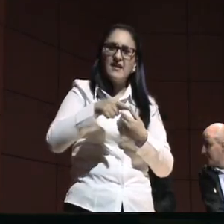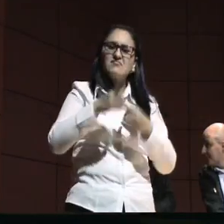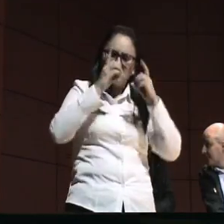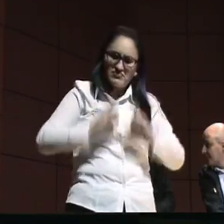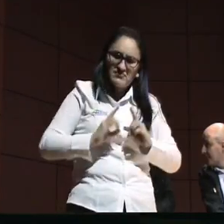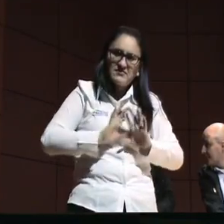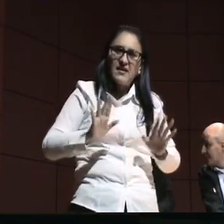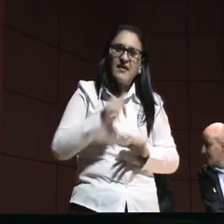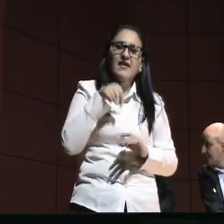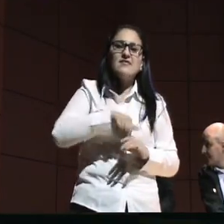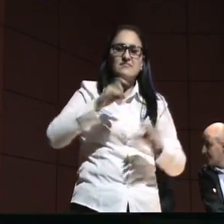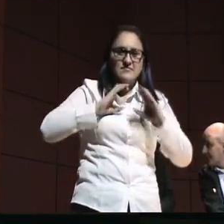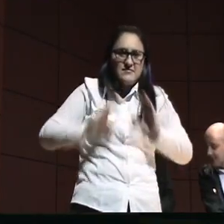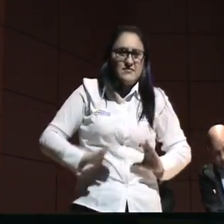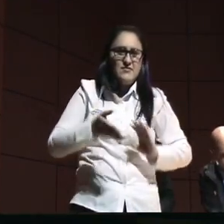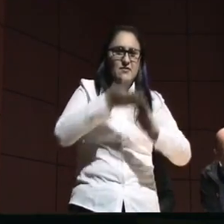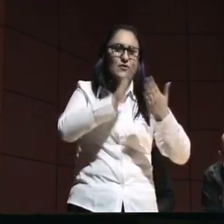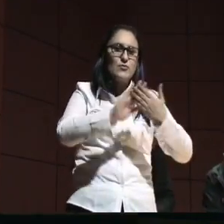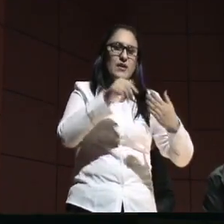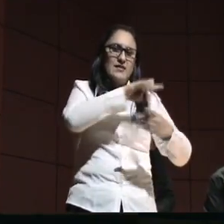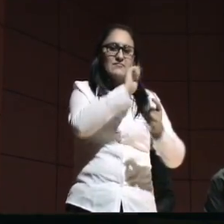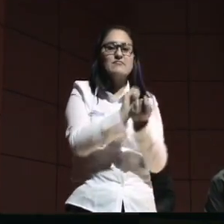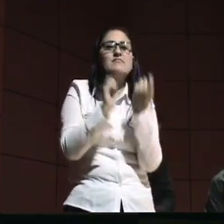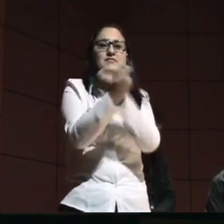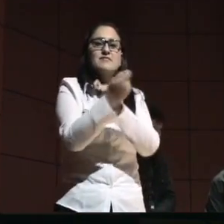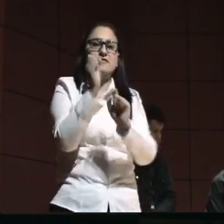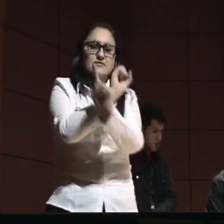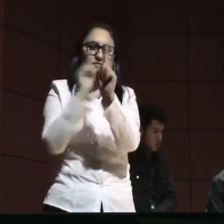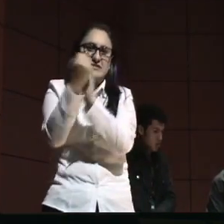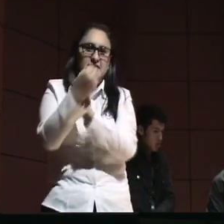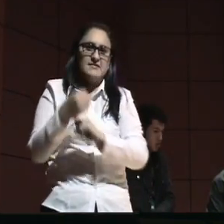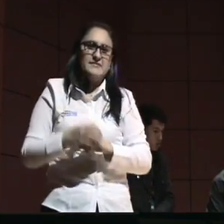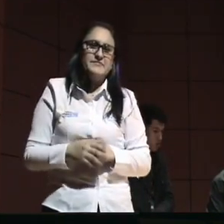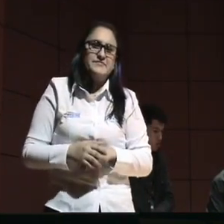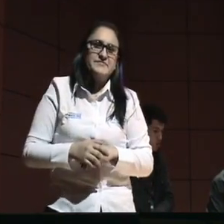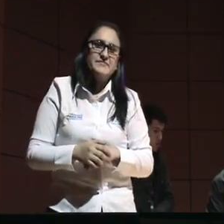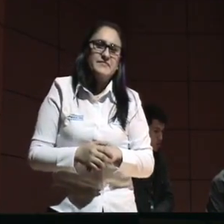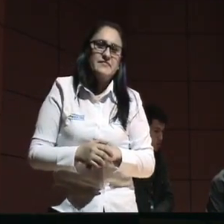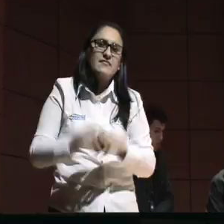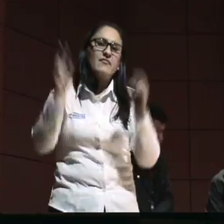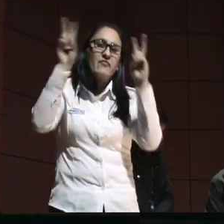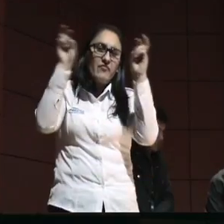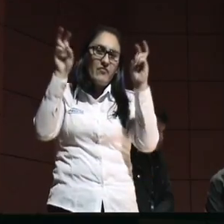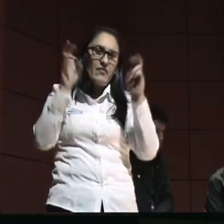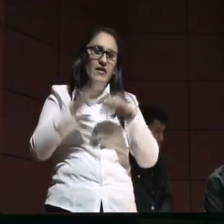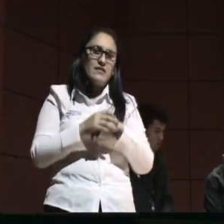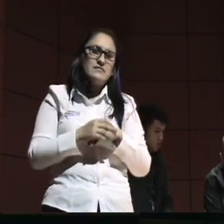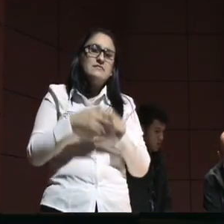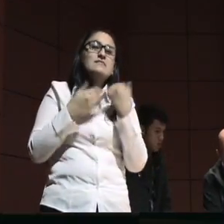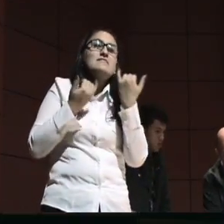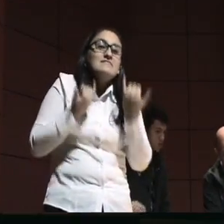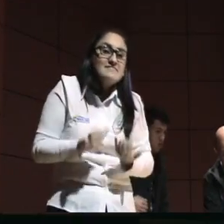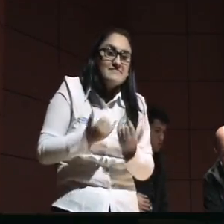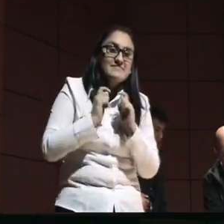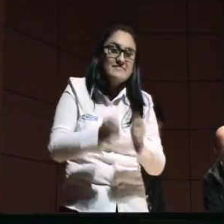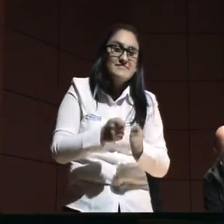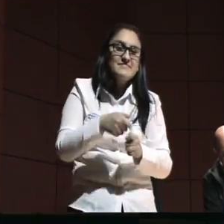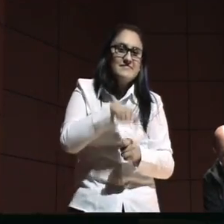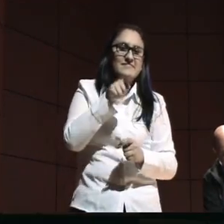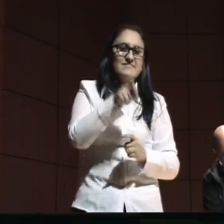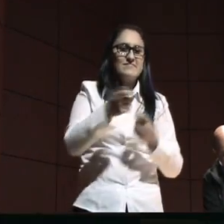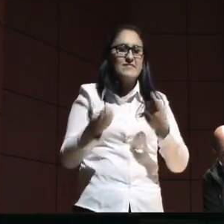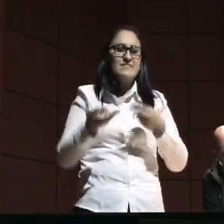transforma en sociedad. Cierro comillas. Entonces, se entiende que para lograr ese valor común debe existir un estrecho